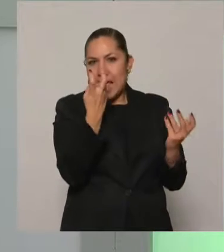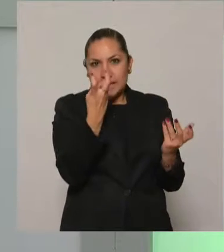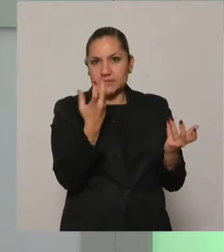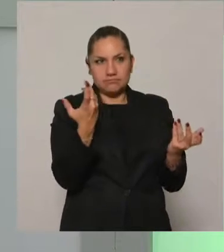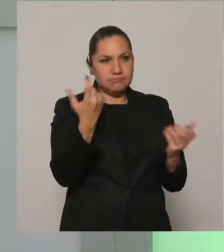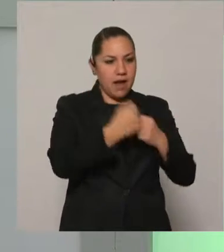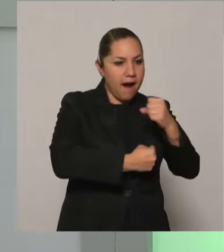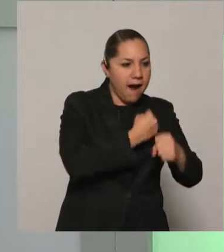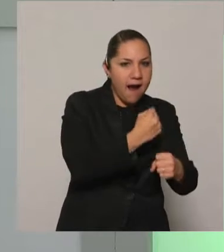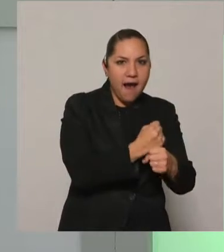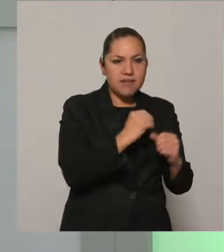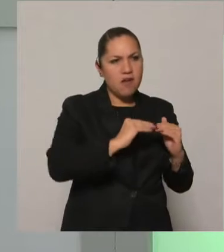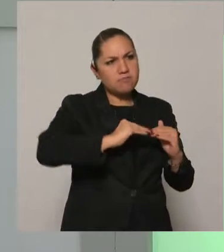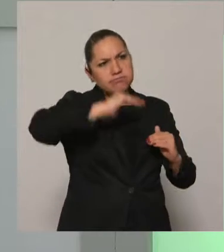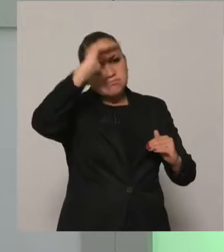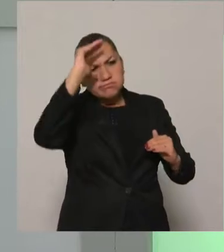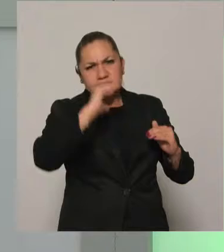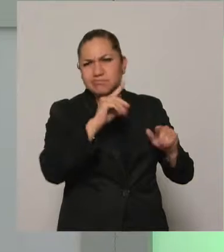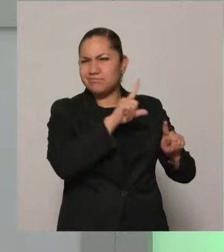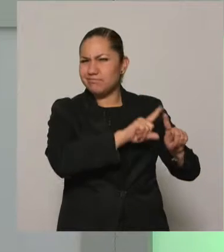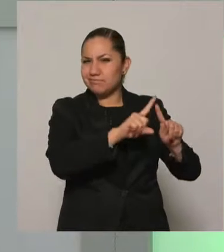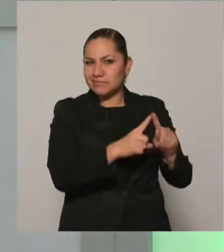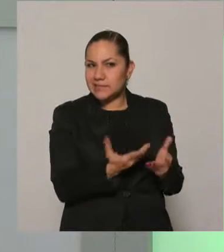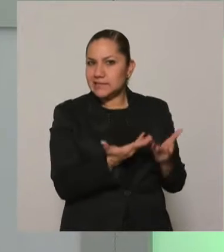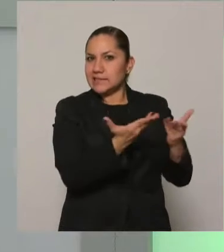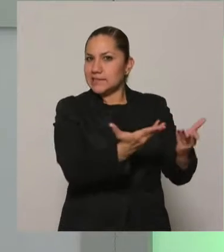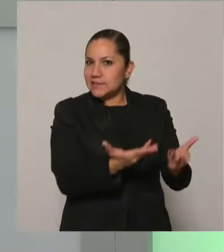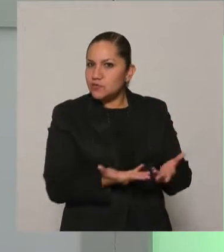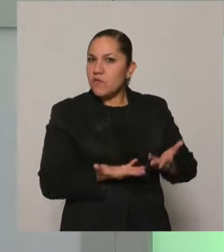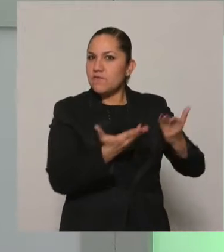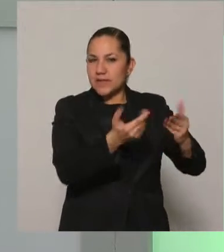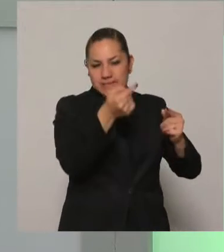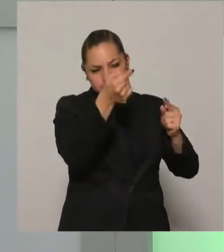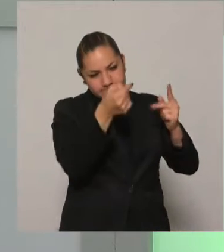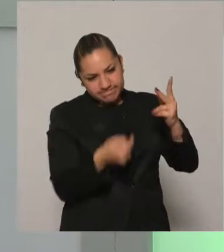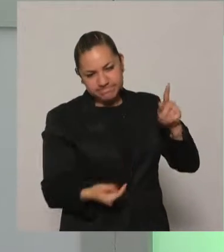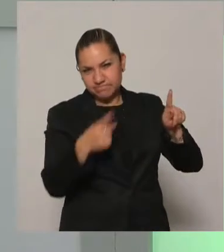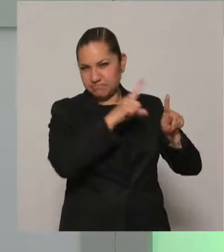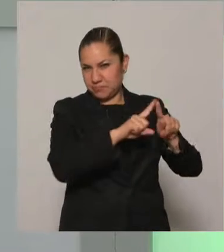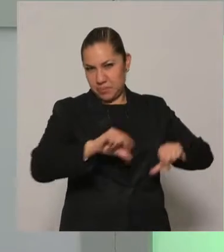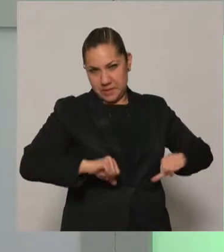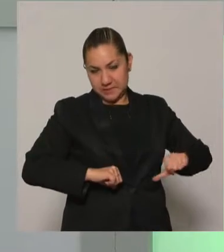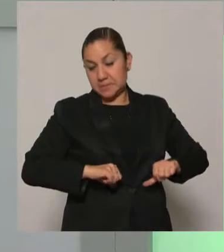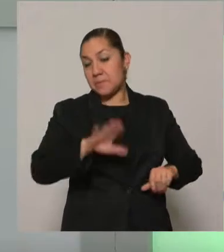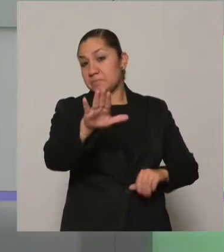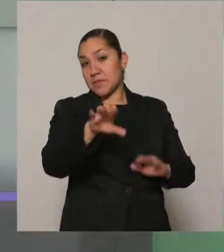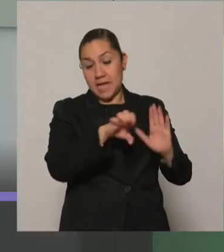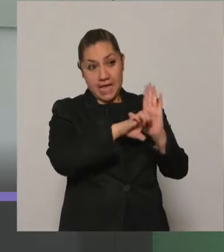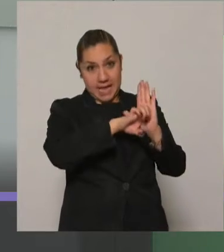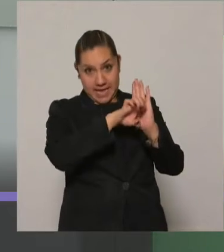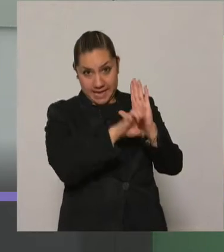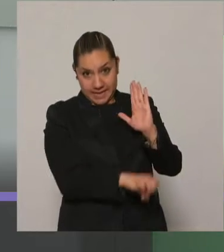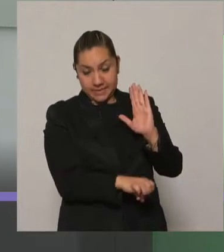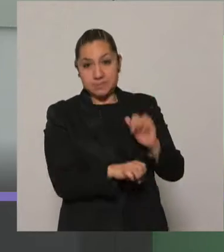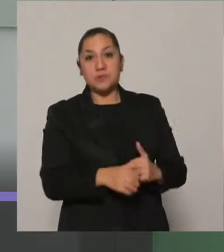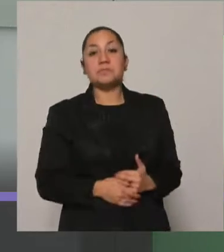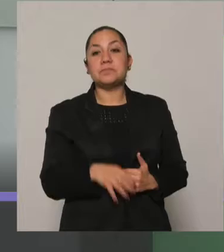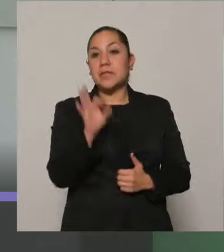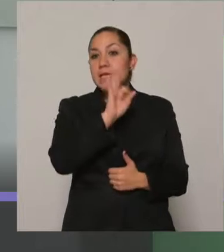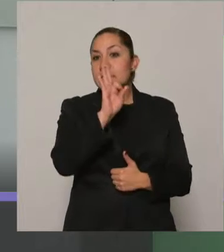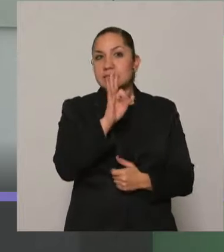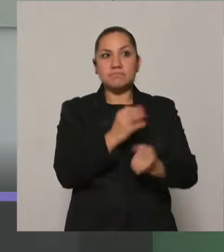es una característica muy importante de la Ciudad de México. Por ejemplo, los que quieren ir a mostrar sus dotes